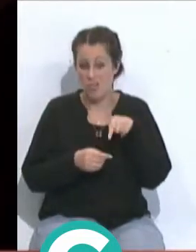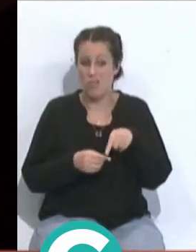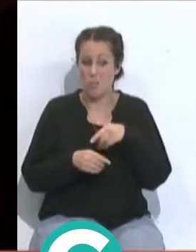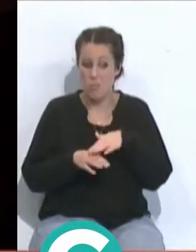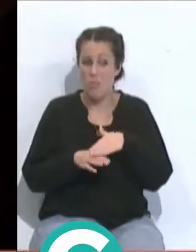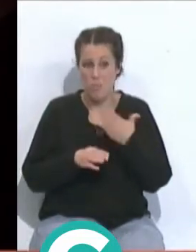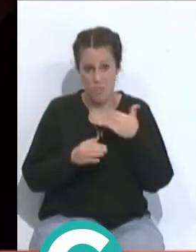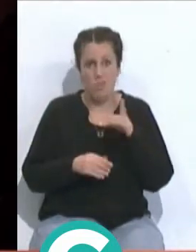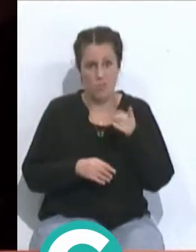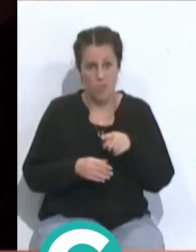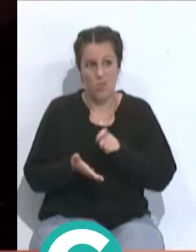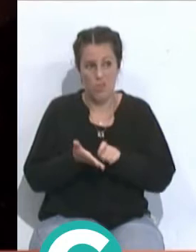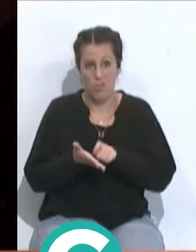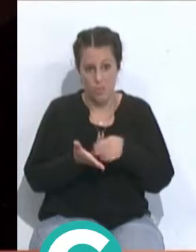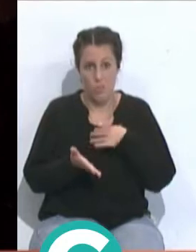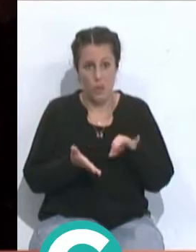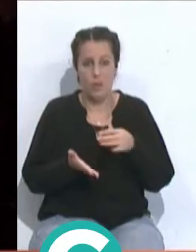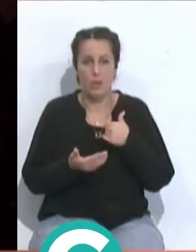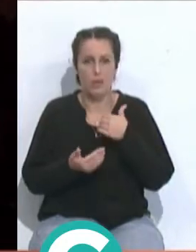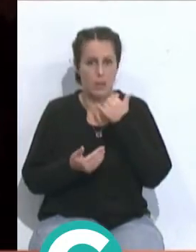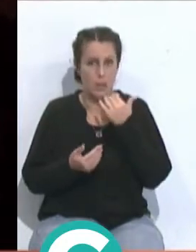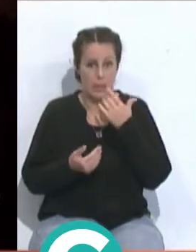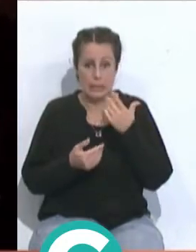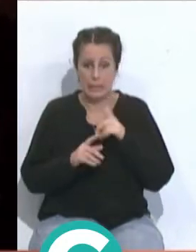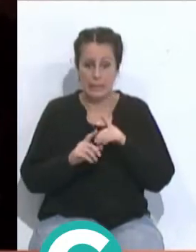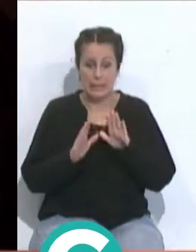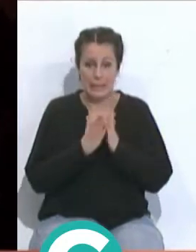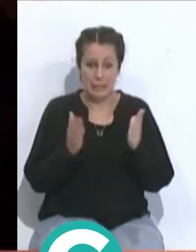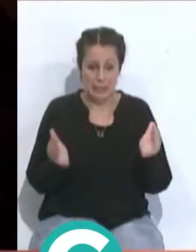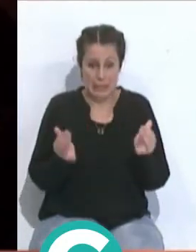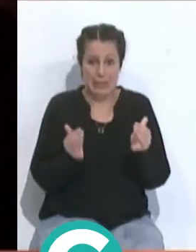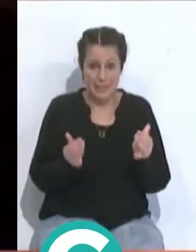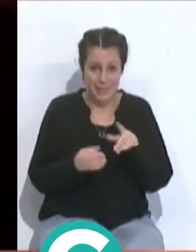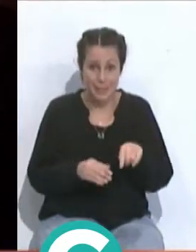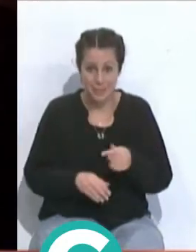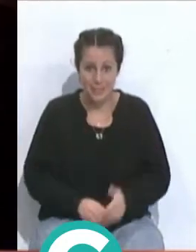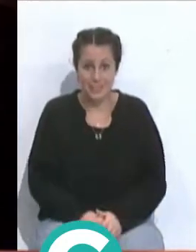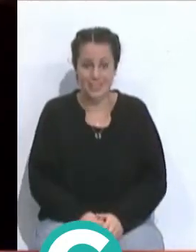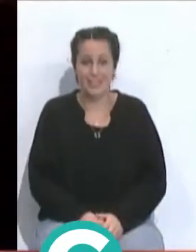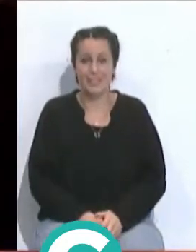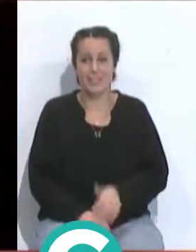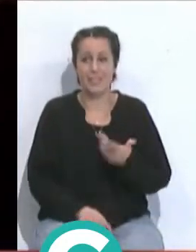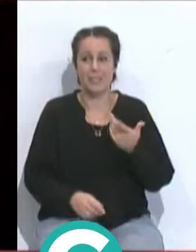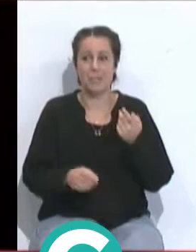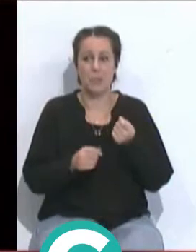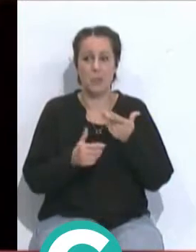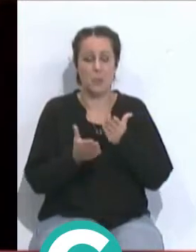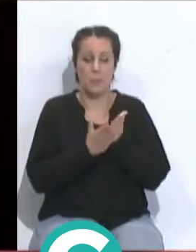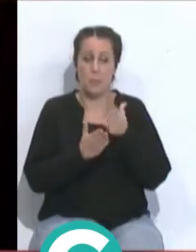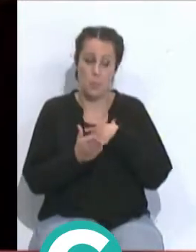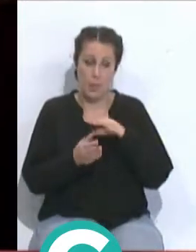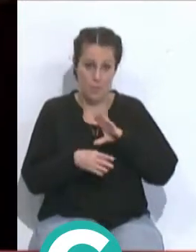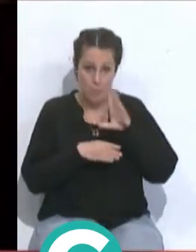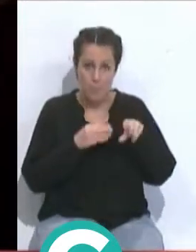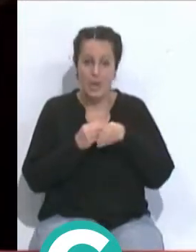Es que era... Casi que se nos ha quedado corto el libro, ¿no? En el sentido de que podría ampliarse,